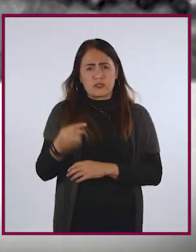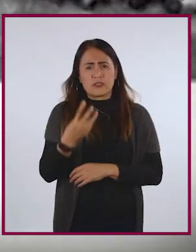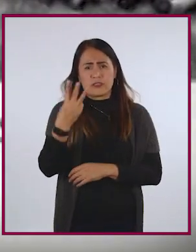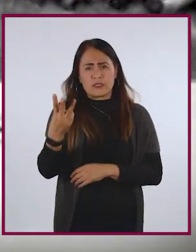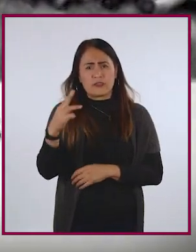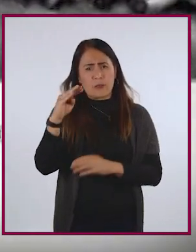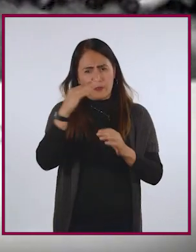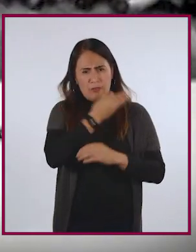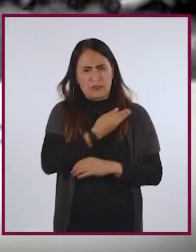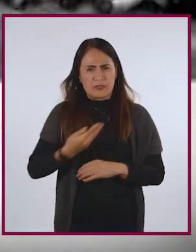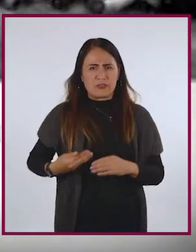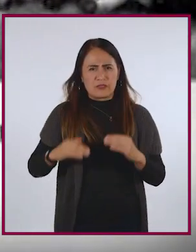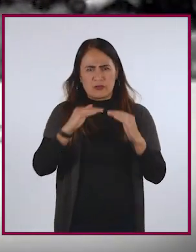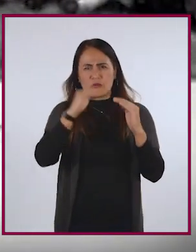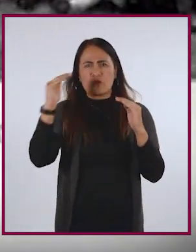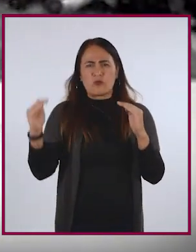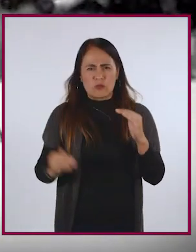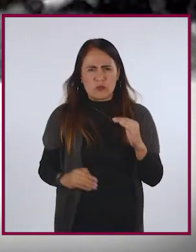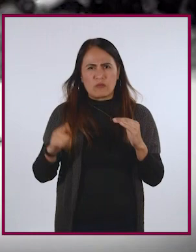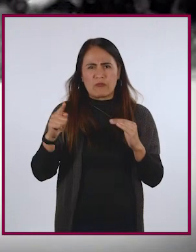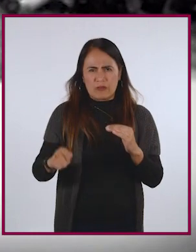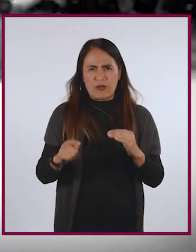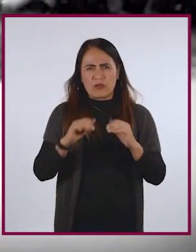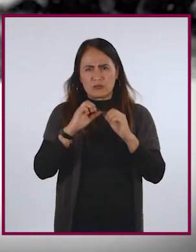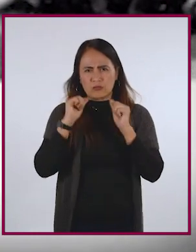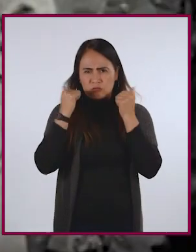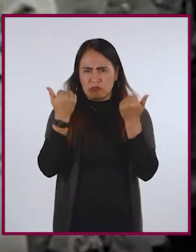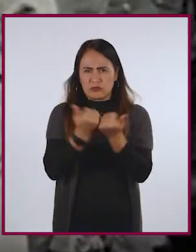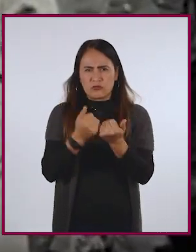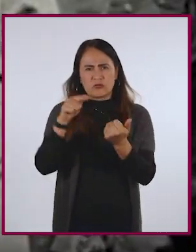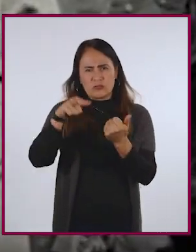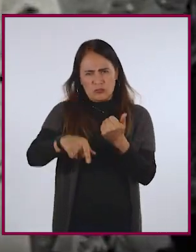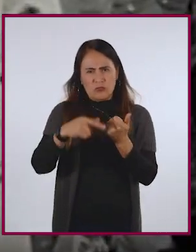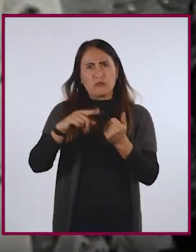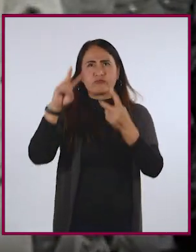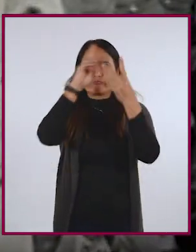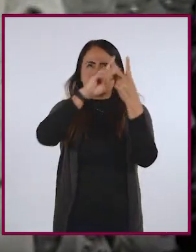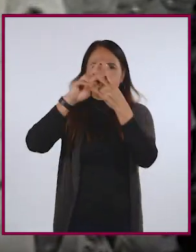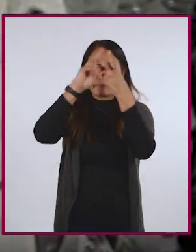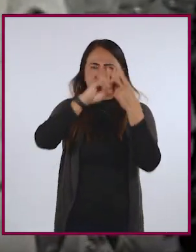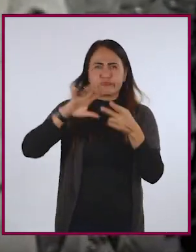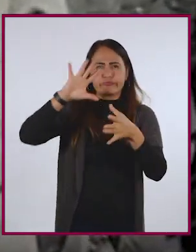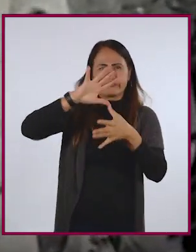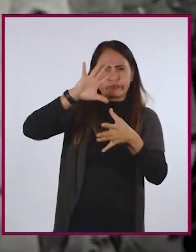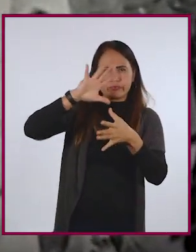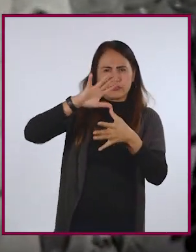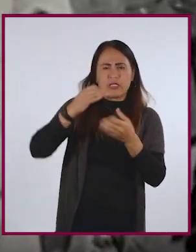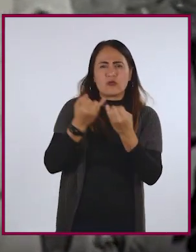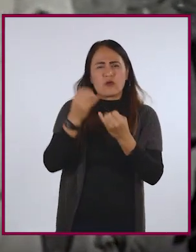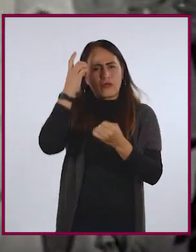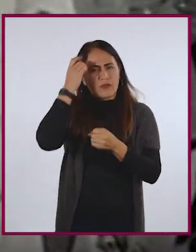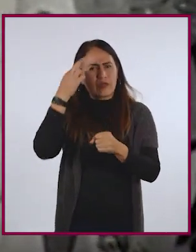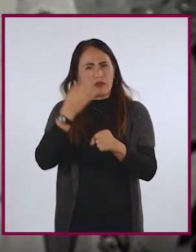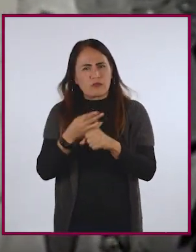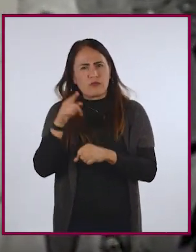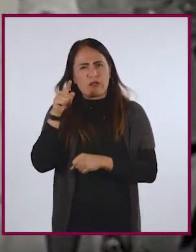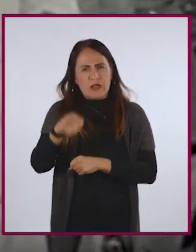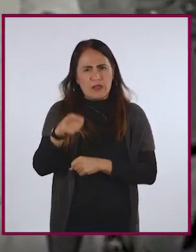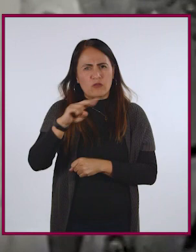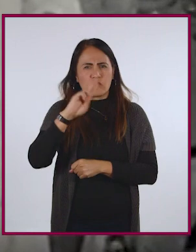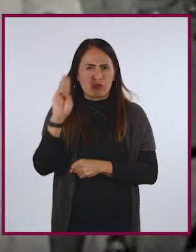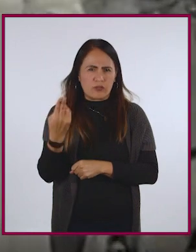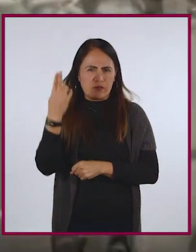fue vicepresidente de la Sociedad Astronómica Americana y posteriormente Fue director del Instituto de Astronomía